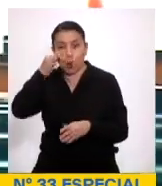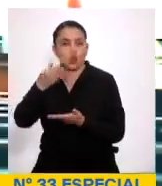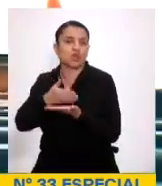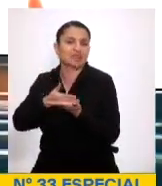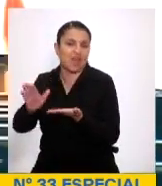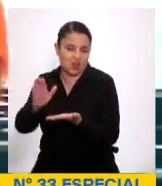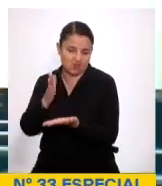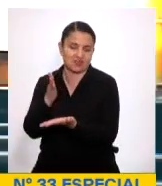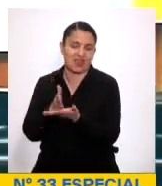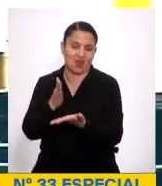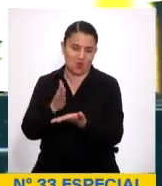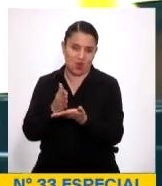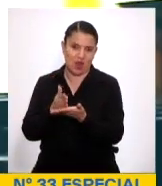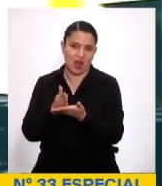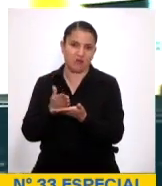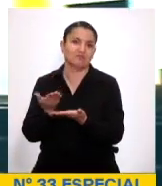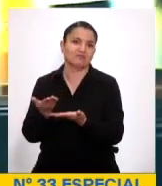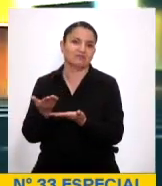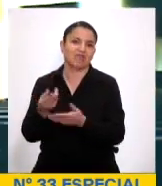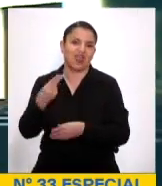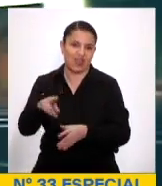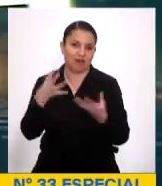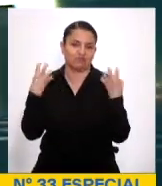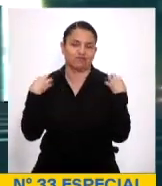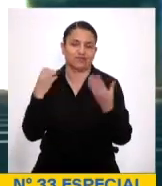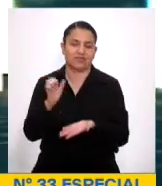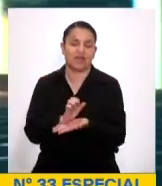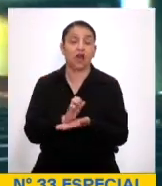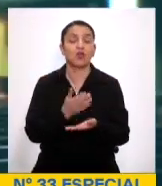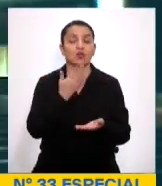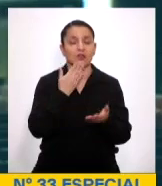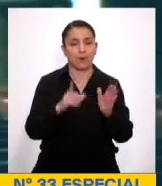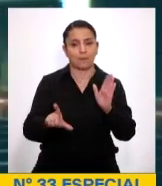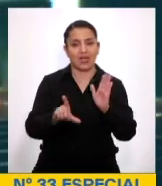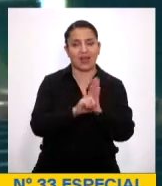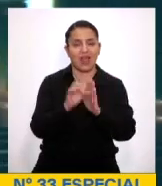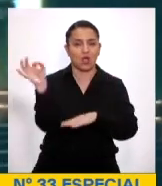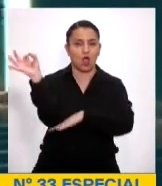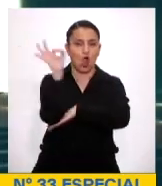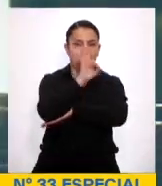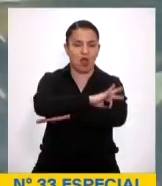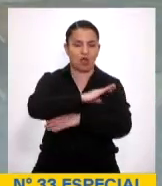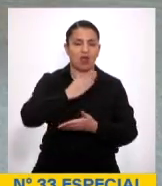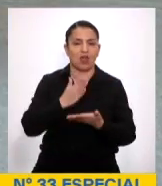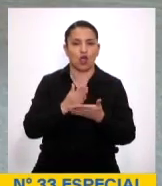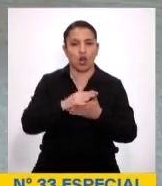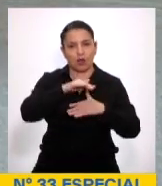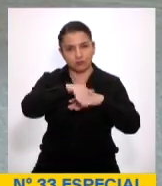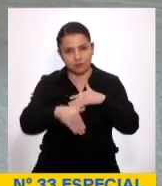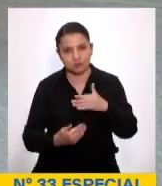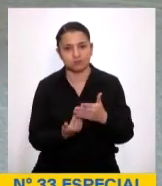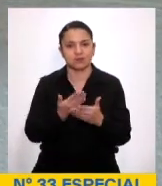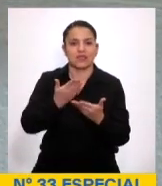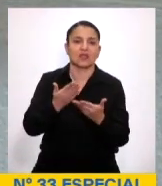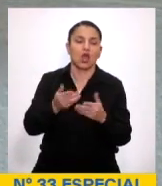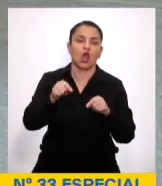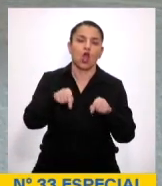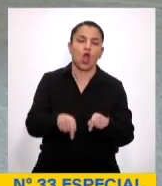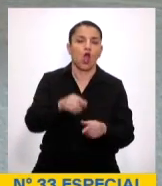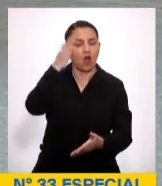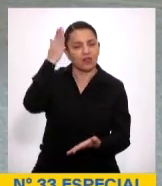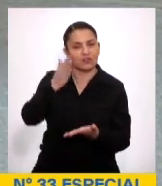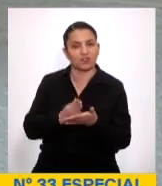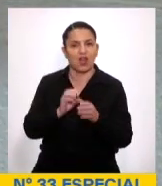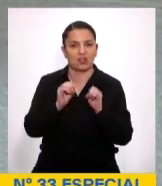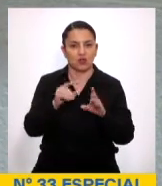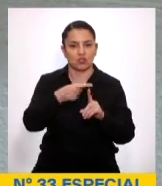educacionales con aporte del Estado también la ley que estableció la jornada escolar completa La obligatoriedad y gratuidad en la educación media